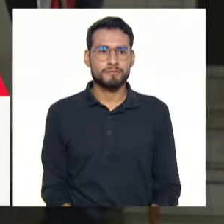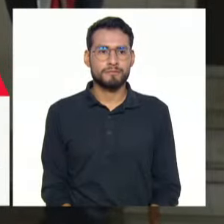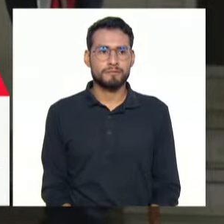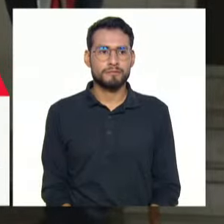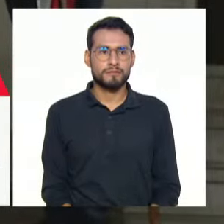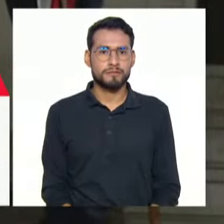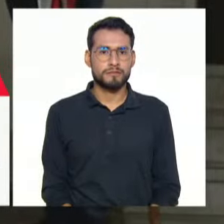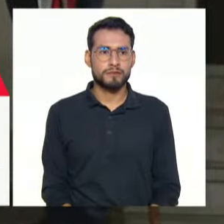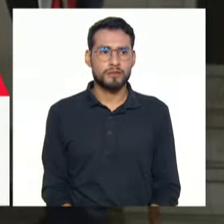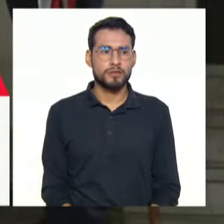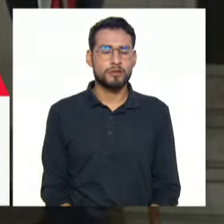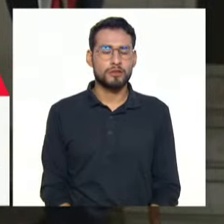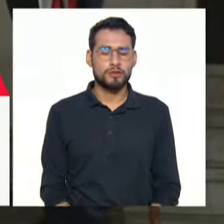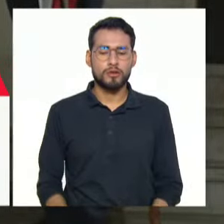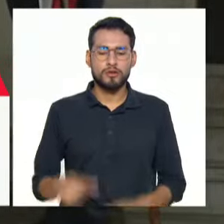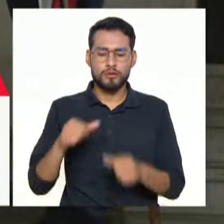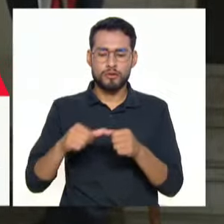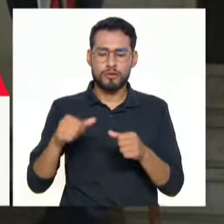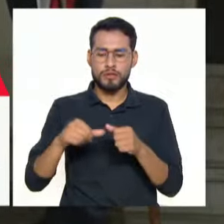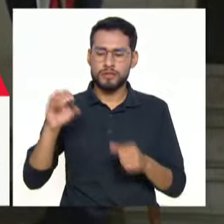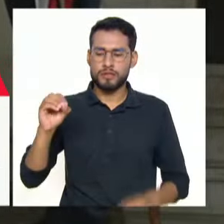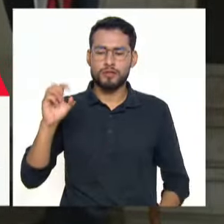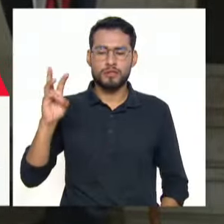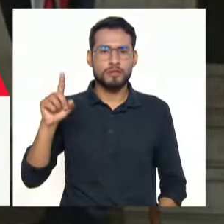Resolución Suprema número